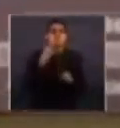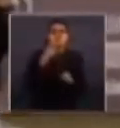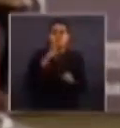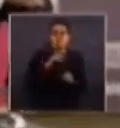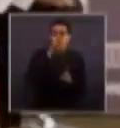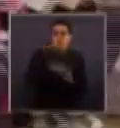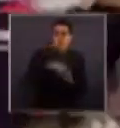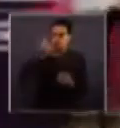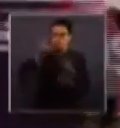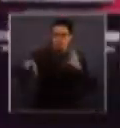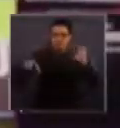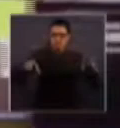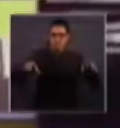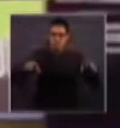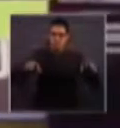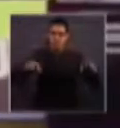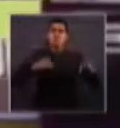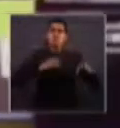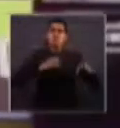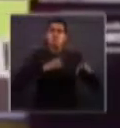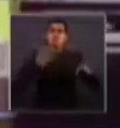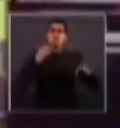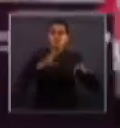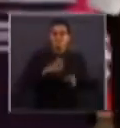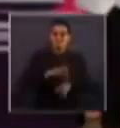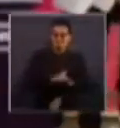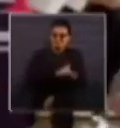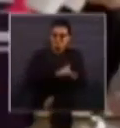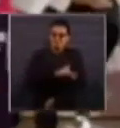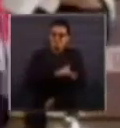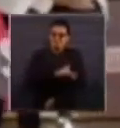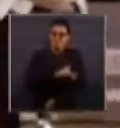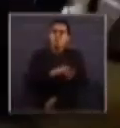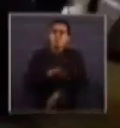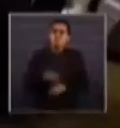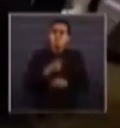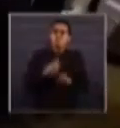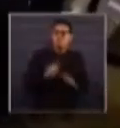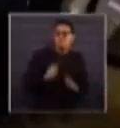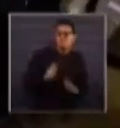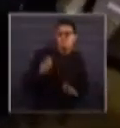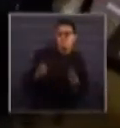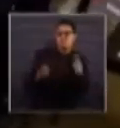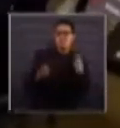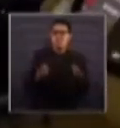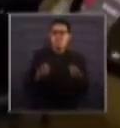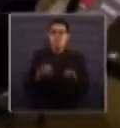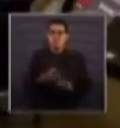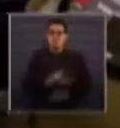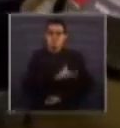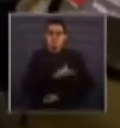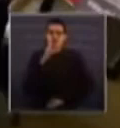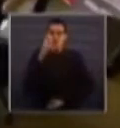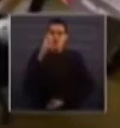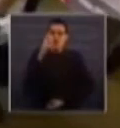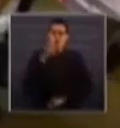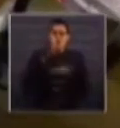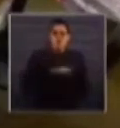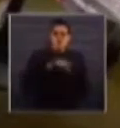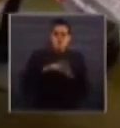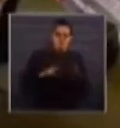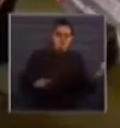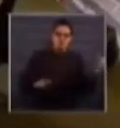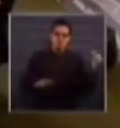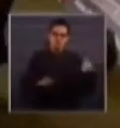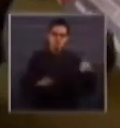está recomendado porque va a fortalecer la cuenca per se. porque va a llegar esa agua donde más se le